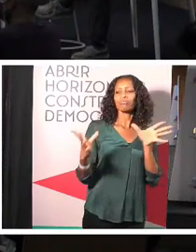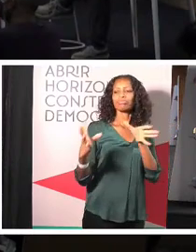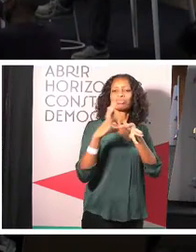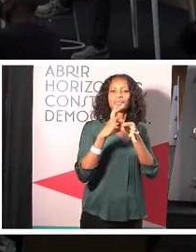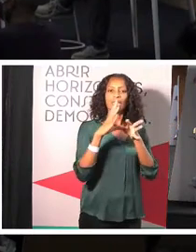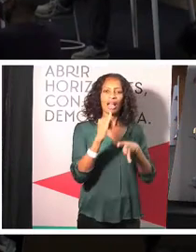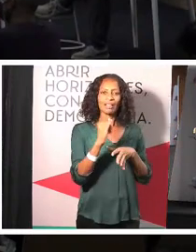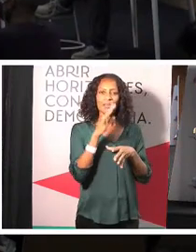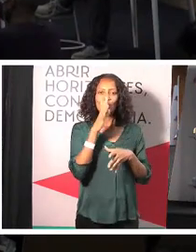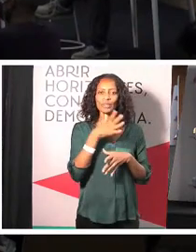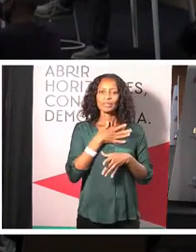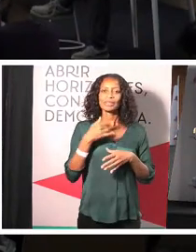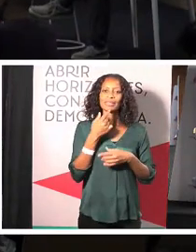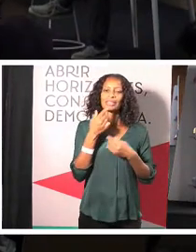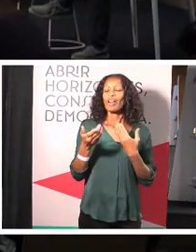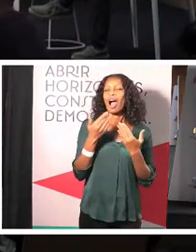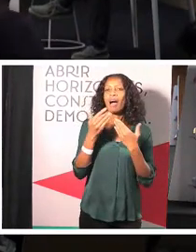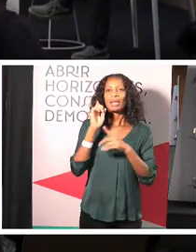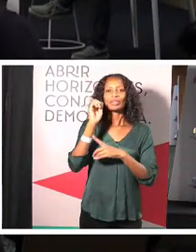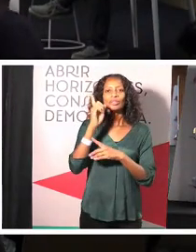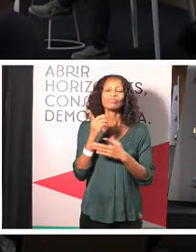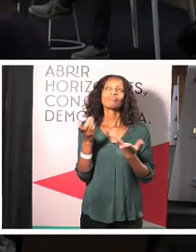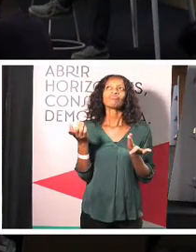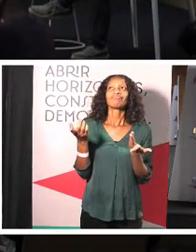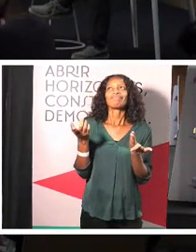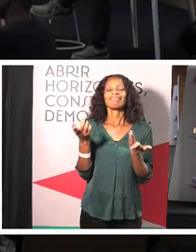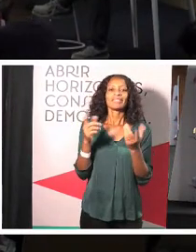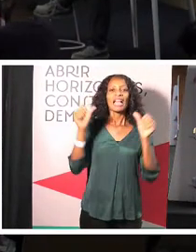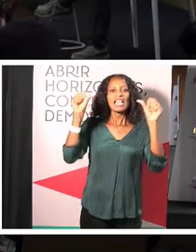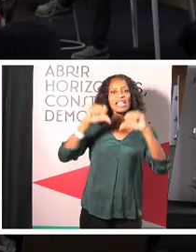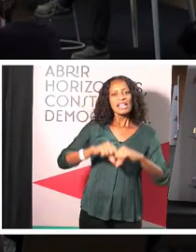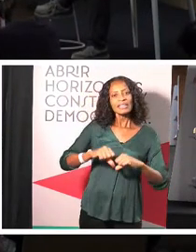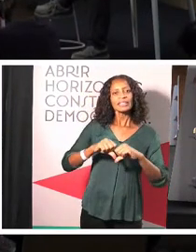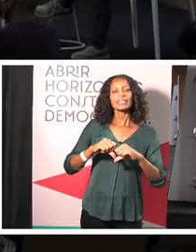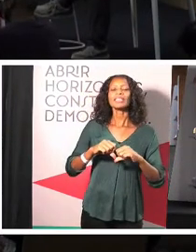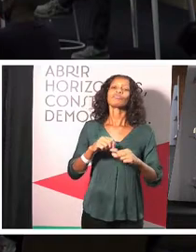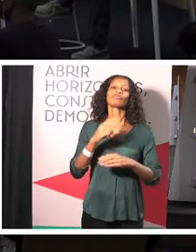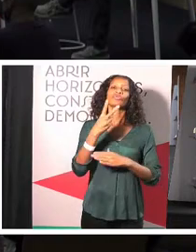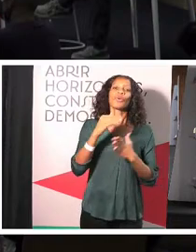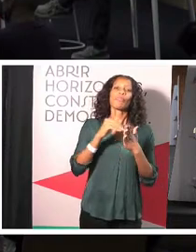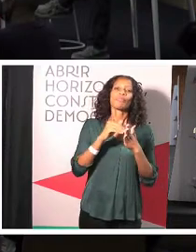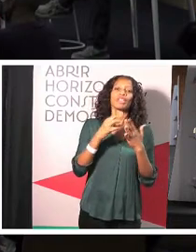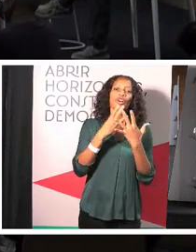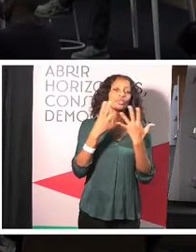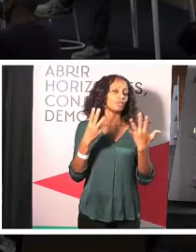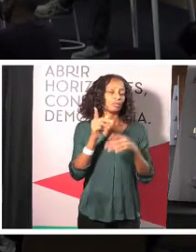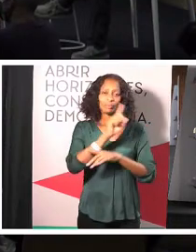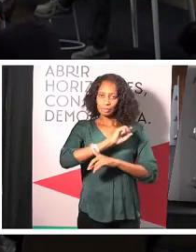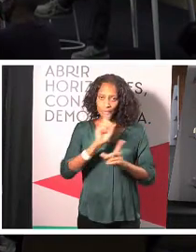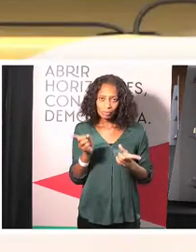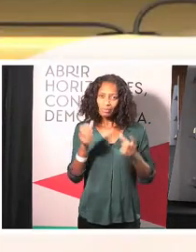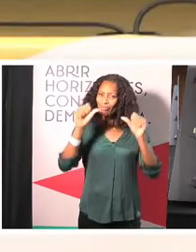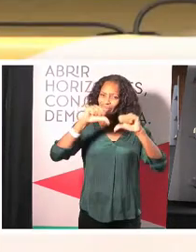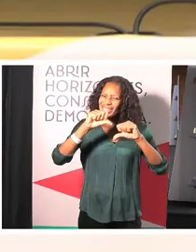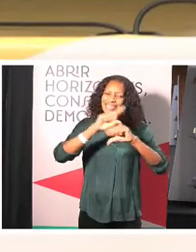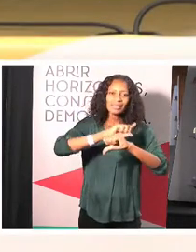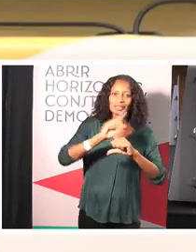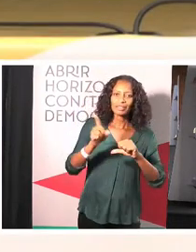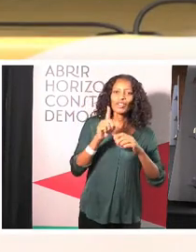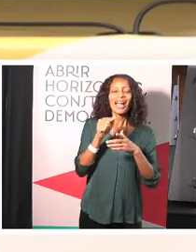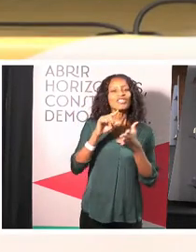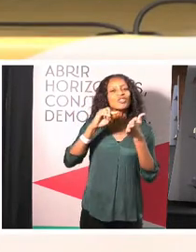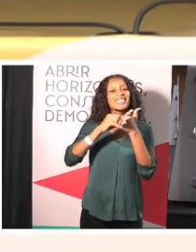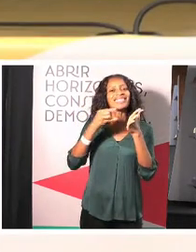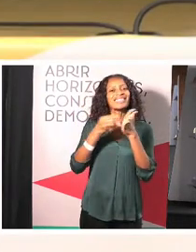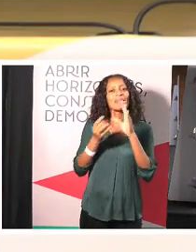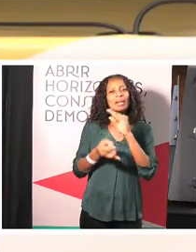más de crisis de 2008. Lo que tenemos ya es un sistema de 2008. En 2008 se inicia un nuevo modelo de acumulación